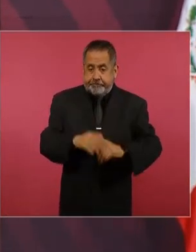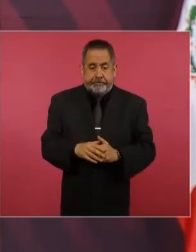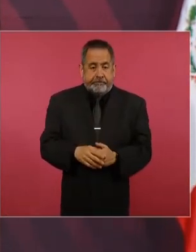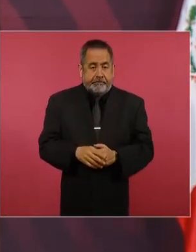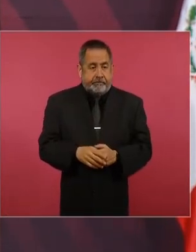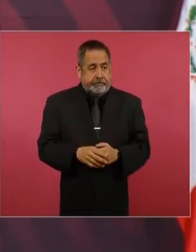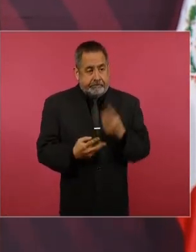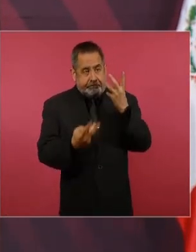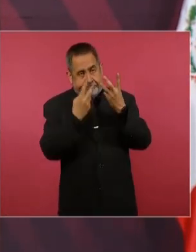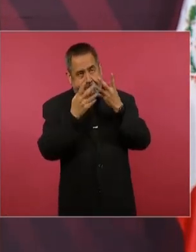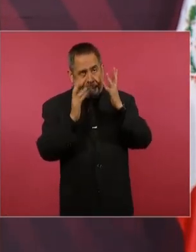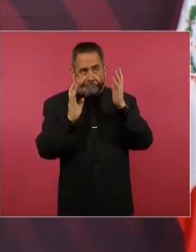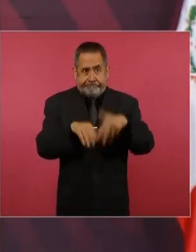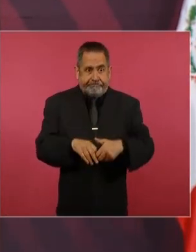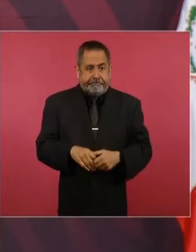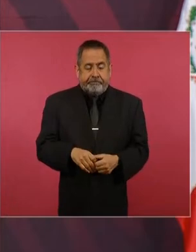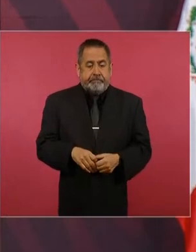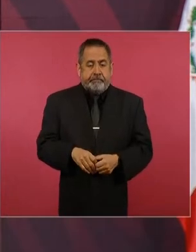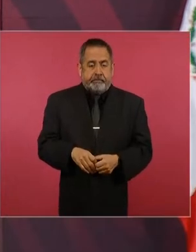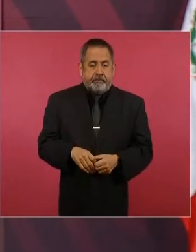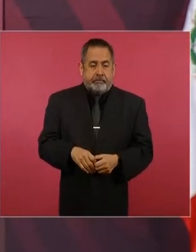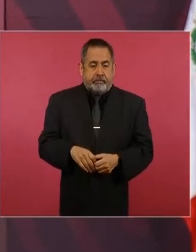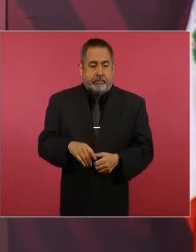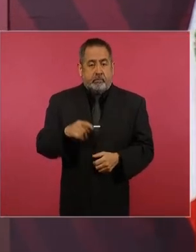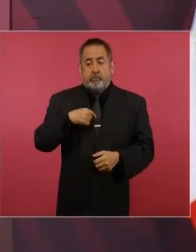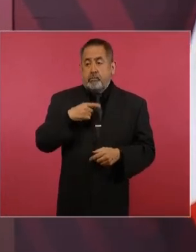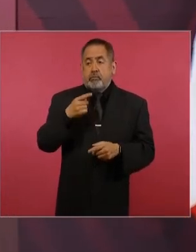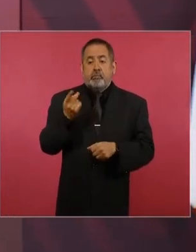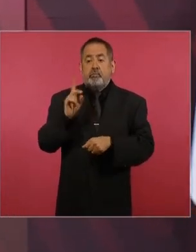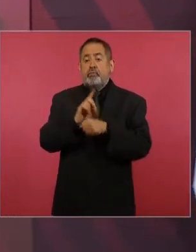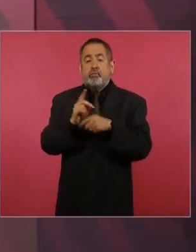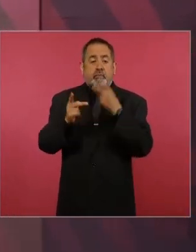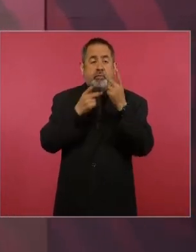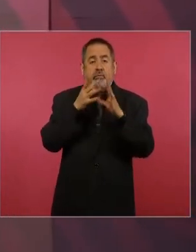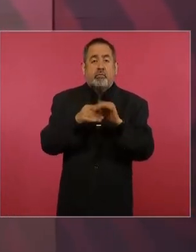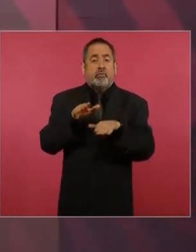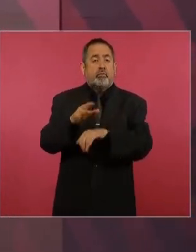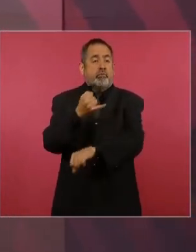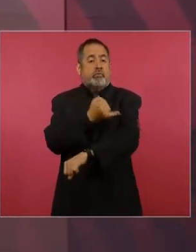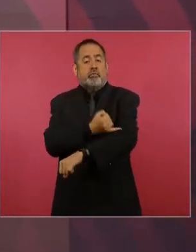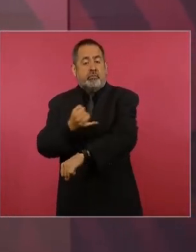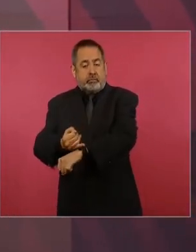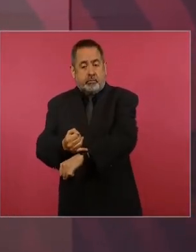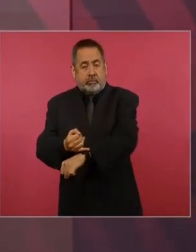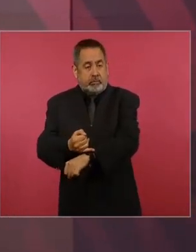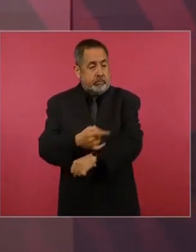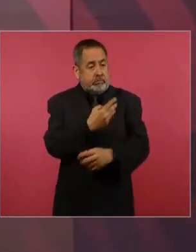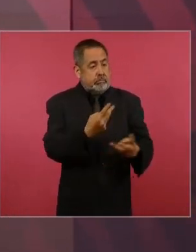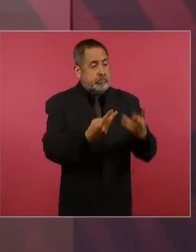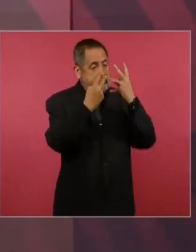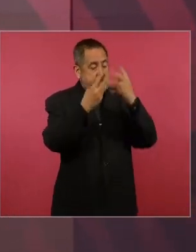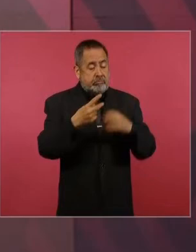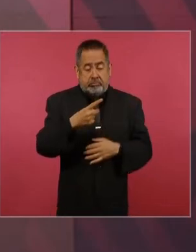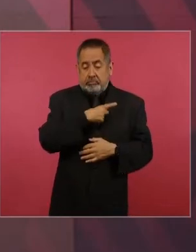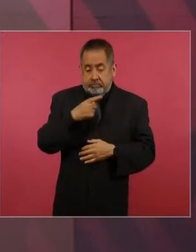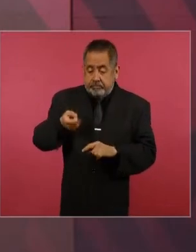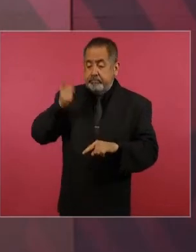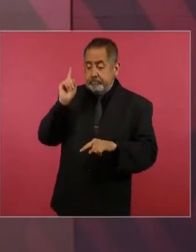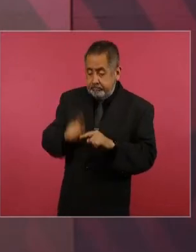a cepillar, porque al otro día hablé de Iztapalapa y ya me ordenaron que yo bajara